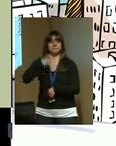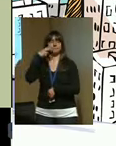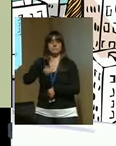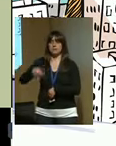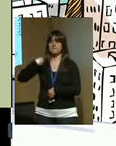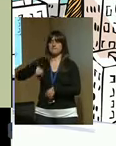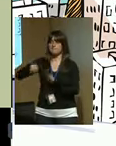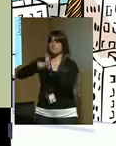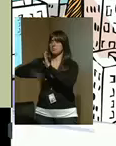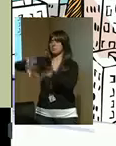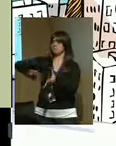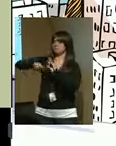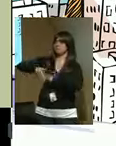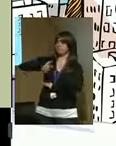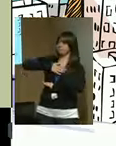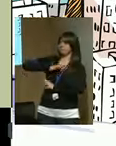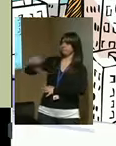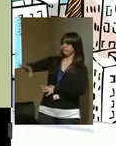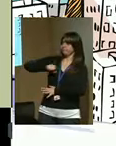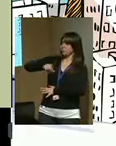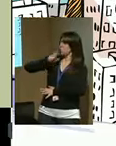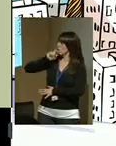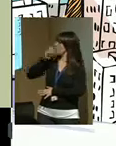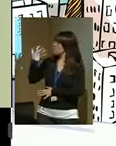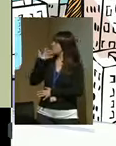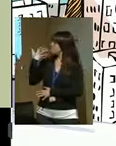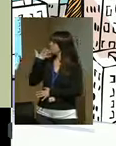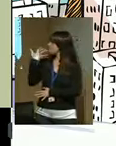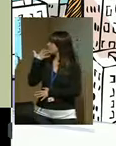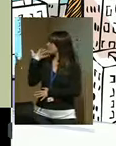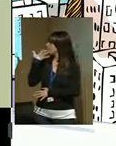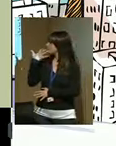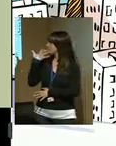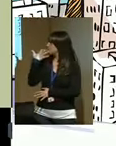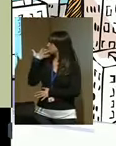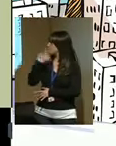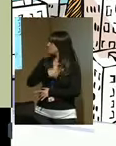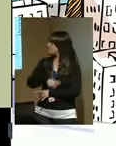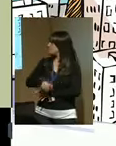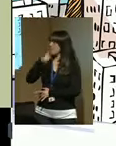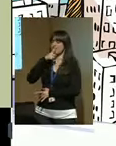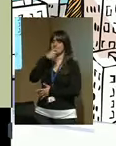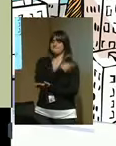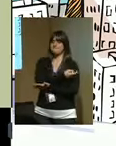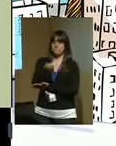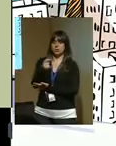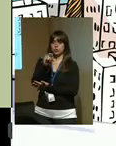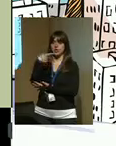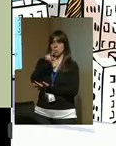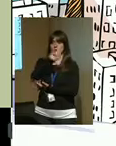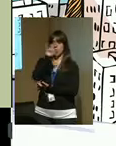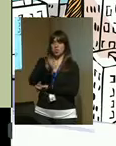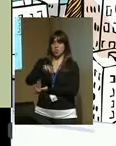programa. Ejemplo, Posadas, Misiones, en Puerto Iguazú. No se olviden que